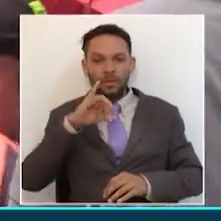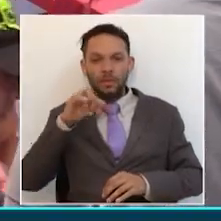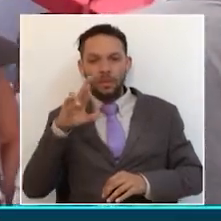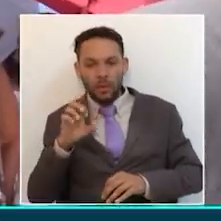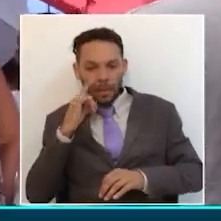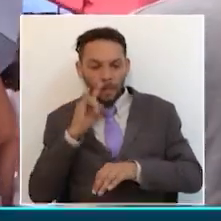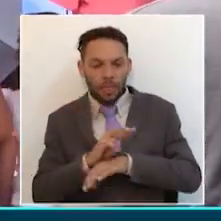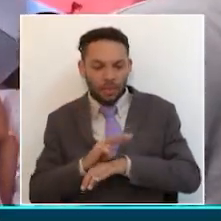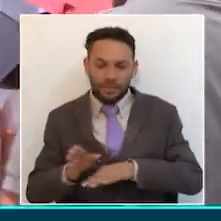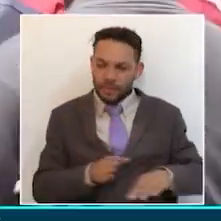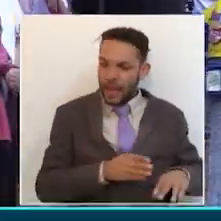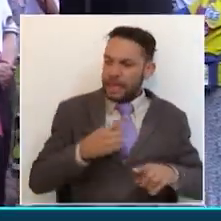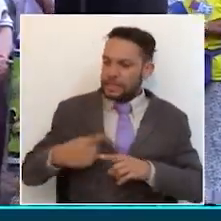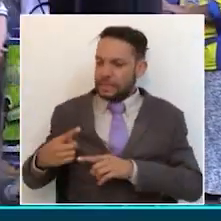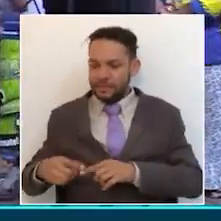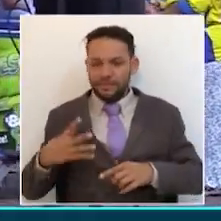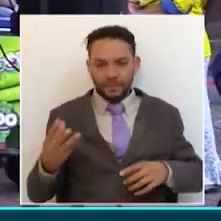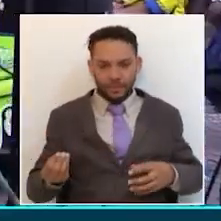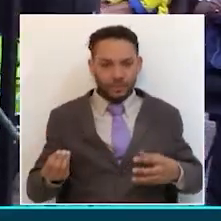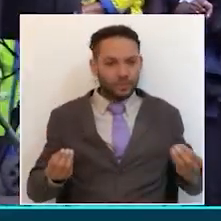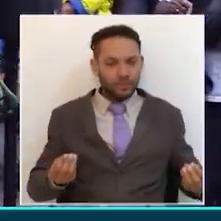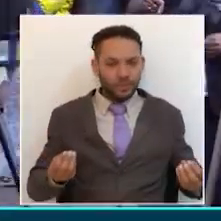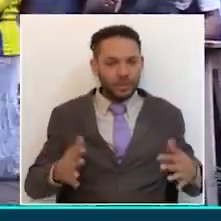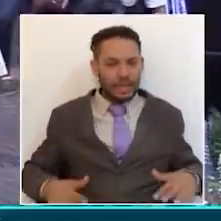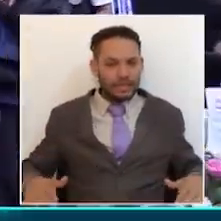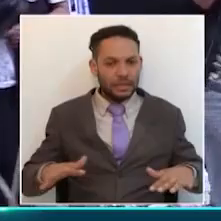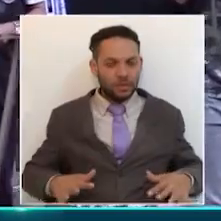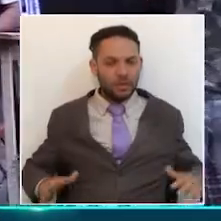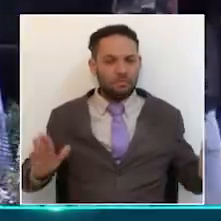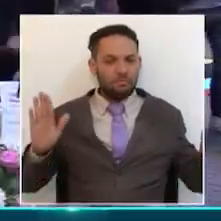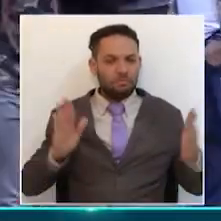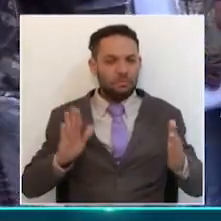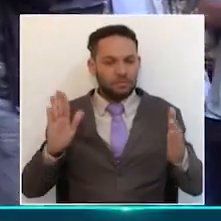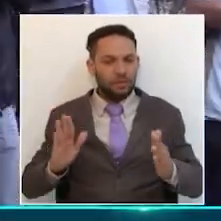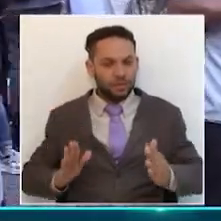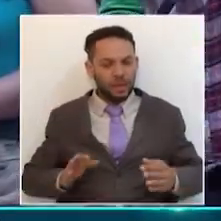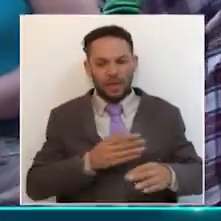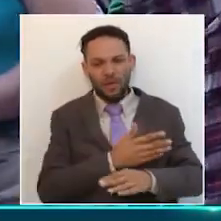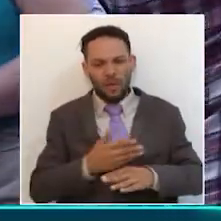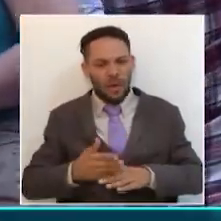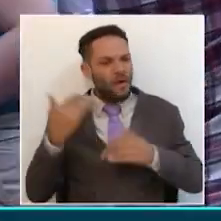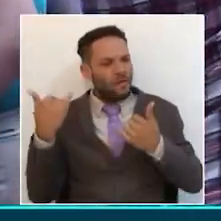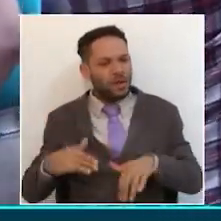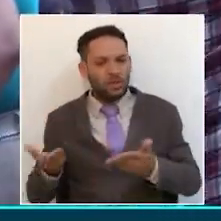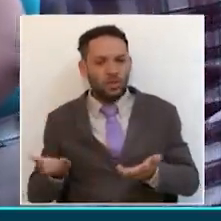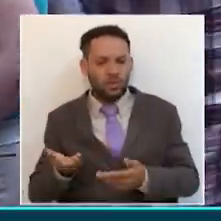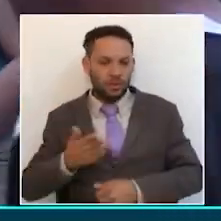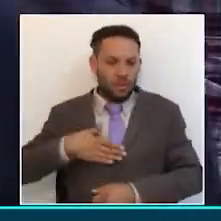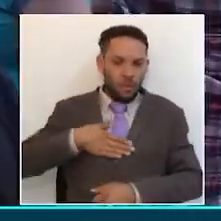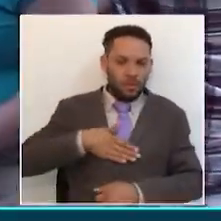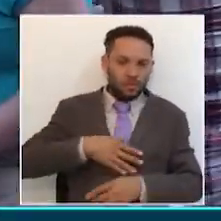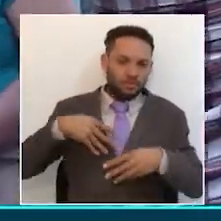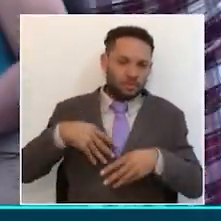jornada, señalaron que serán varios los puntos de encuentro en las zonas de ingreso a Pereira y Dos Quebradas, culminando finalmente en la Plaza de